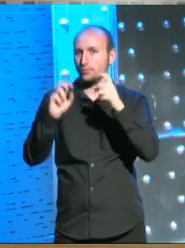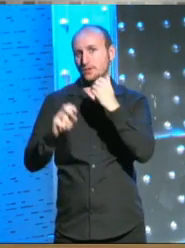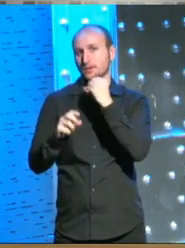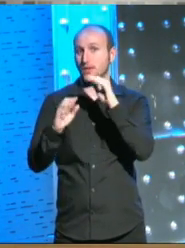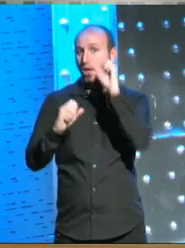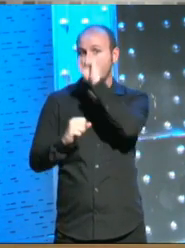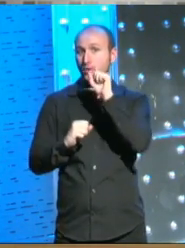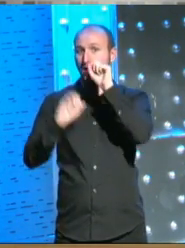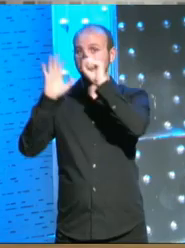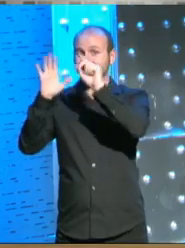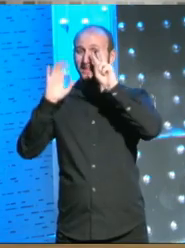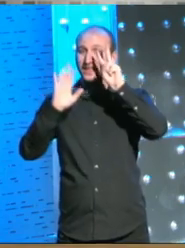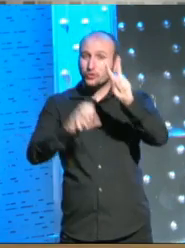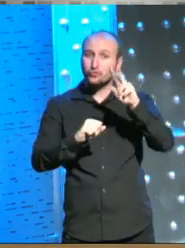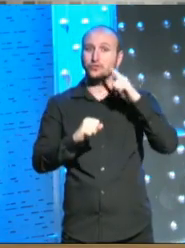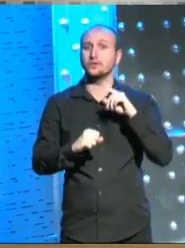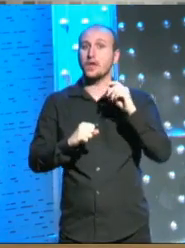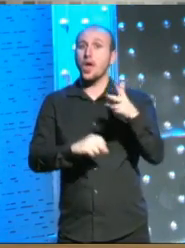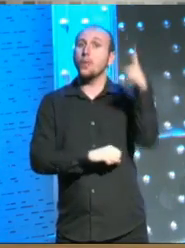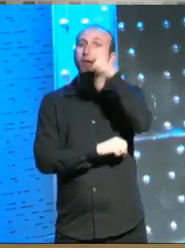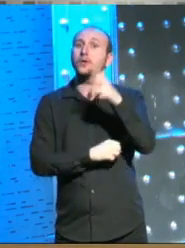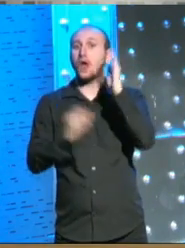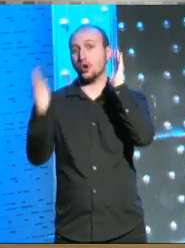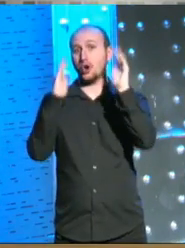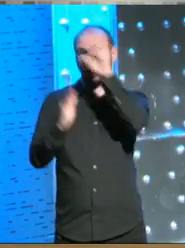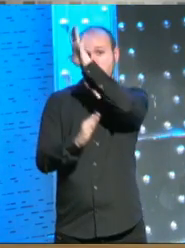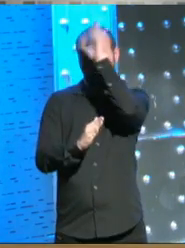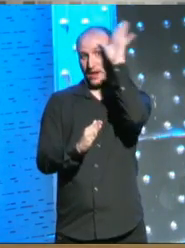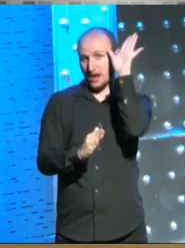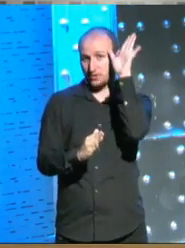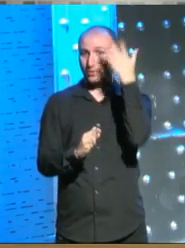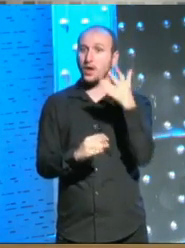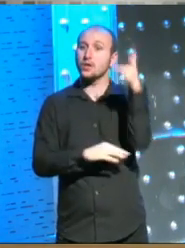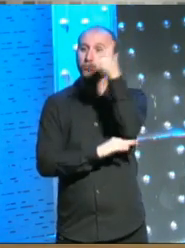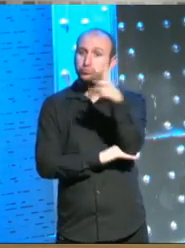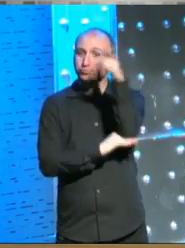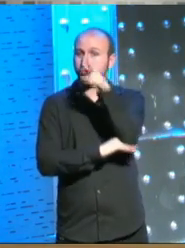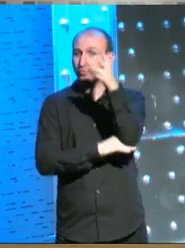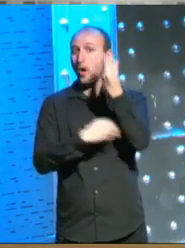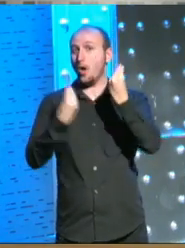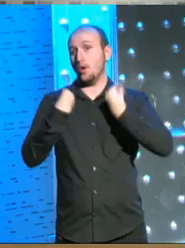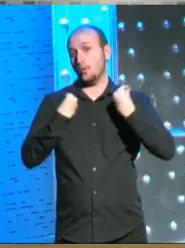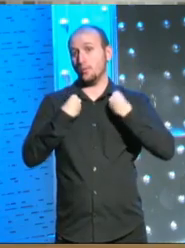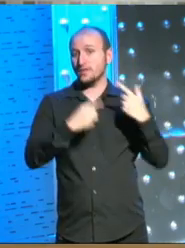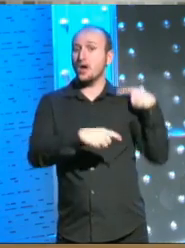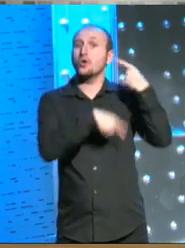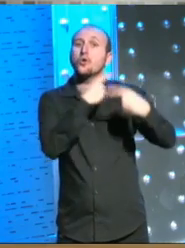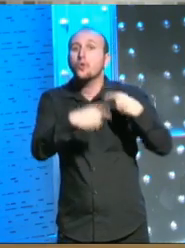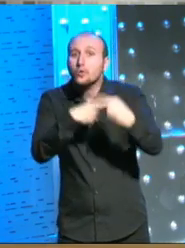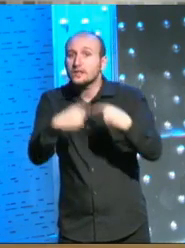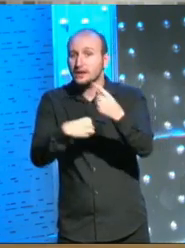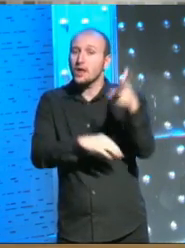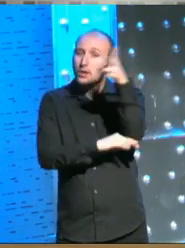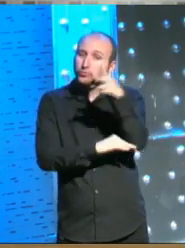ruedan una película llamada Crónica de un verano, que siguen a 5 o 6 parisinos en su vida cotidiana, es la vida cotidiana, pero ojo, la